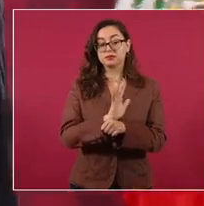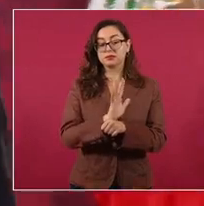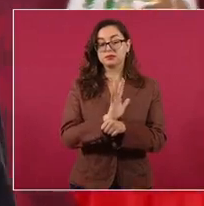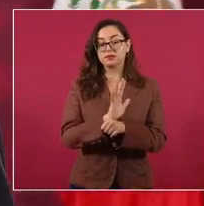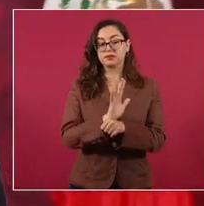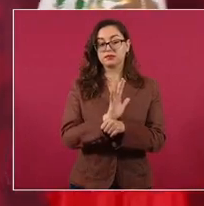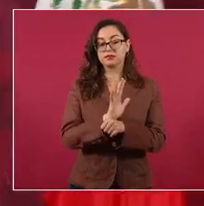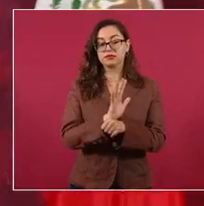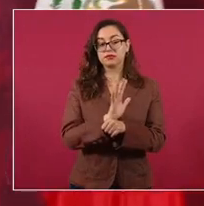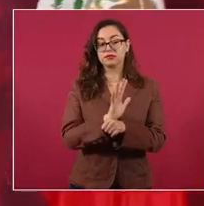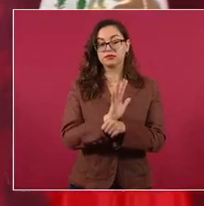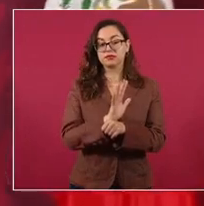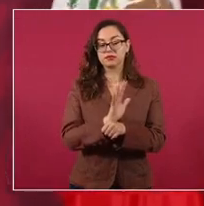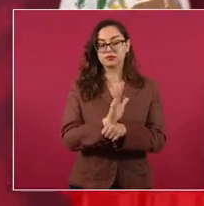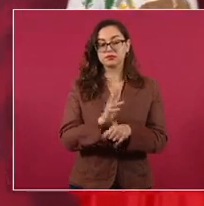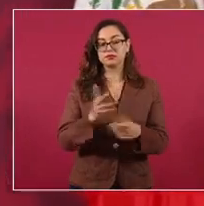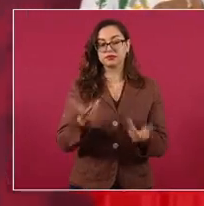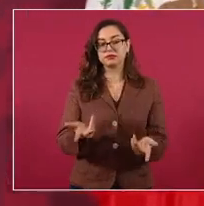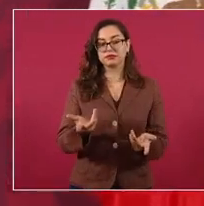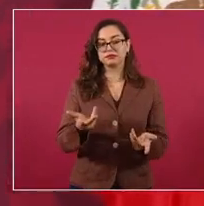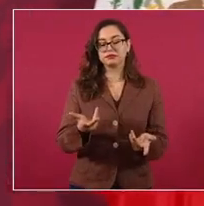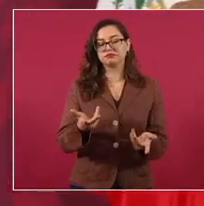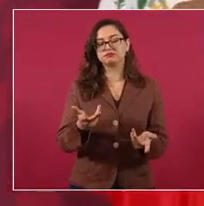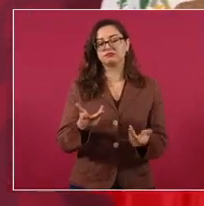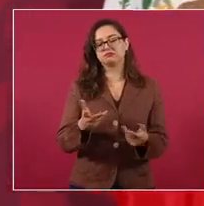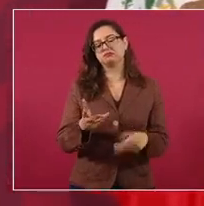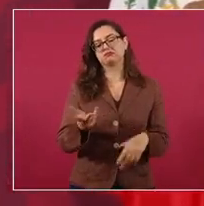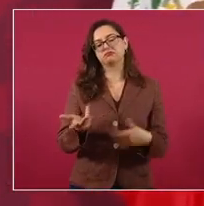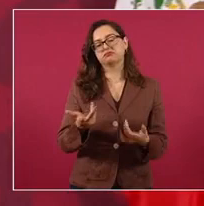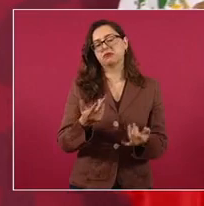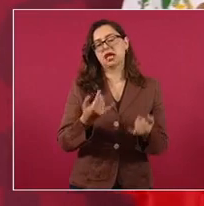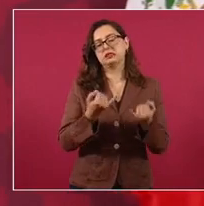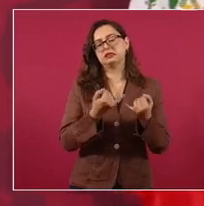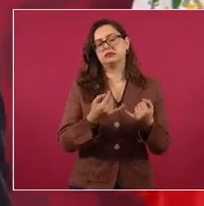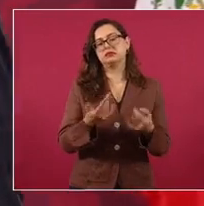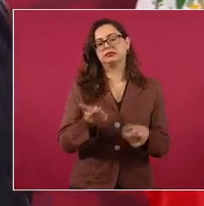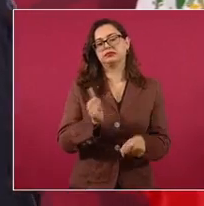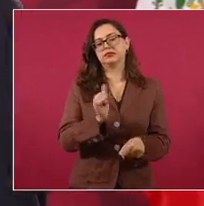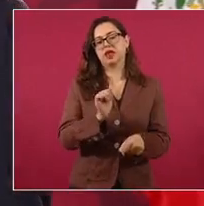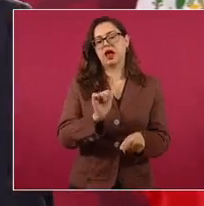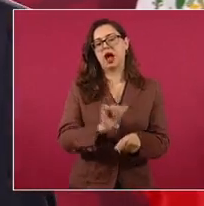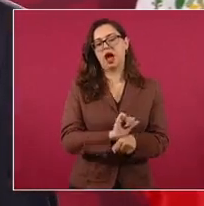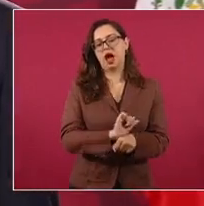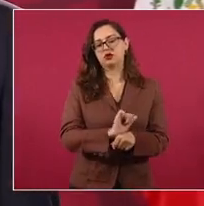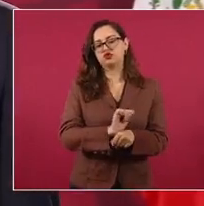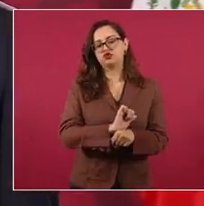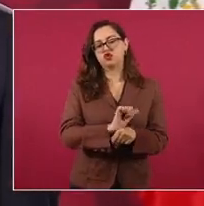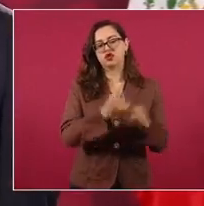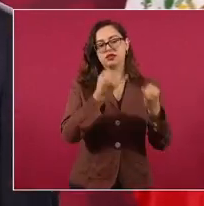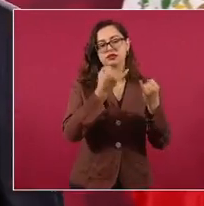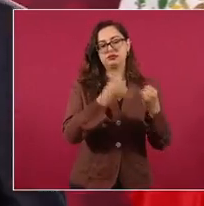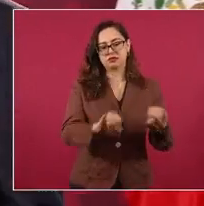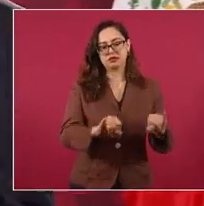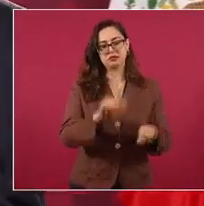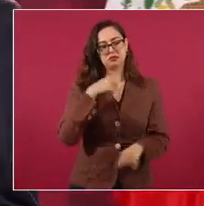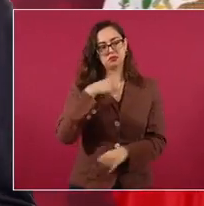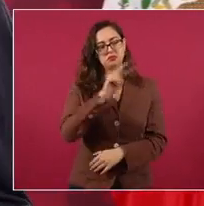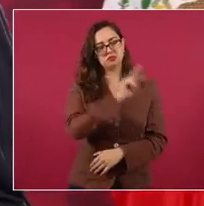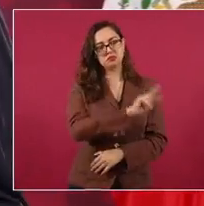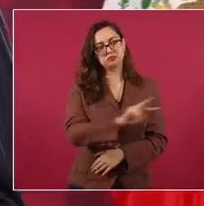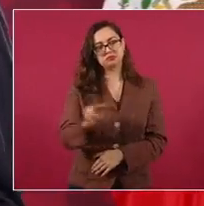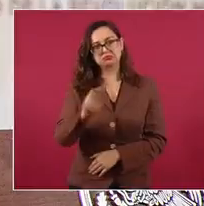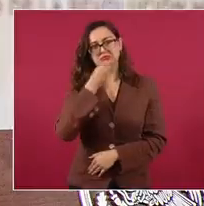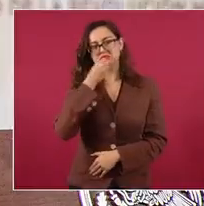de actores independientes de primera, pero solo no me gustó una cosa